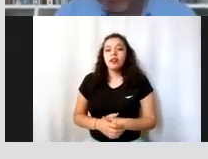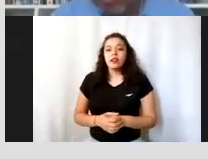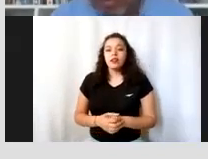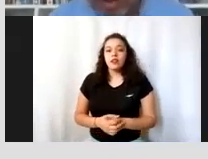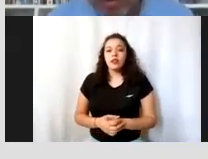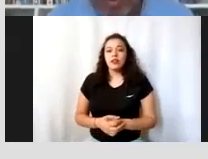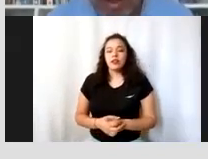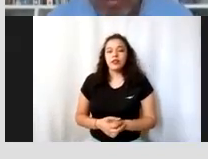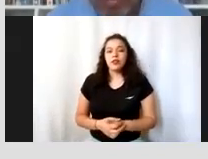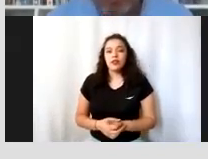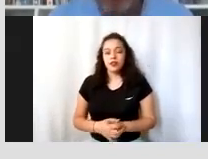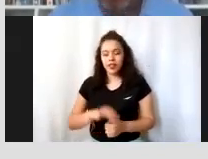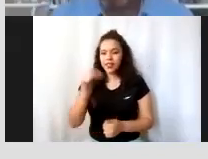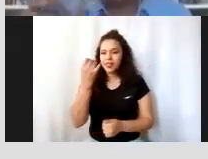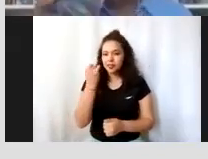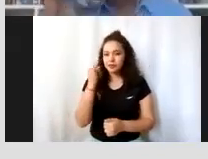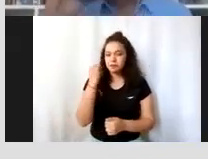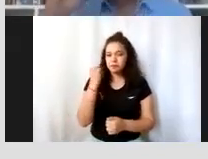¿Guadalupe? ¿Sí? ¿Es así?